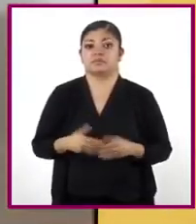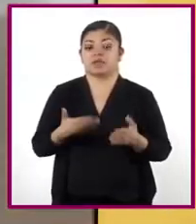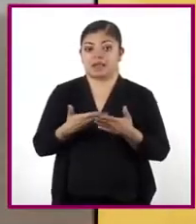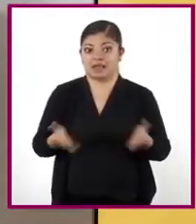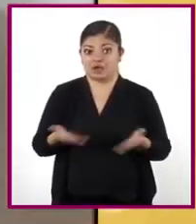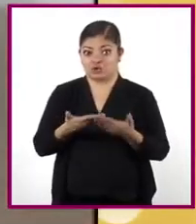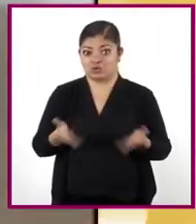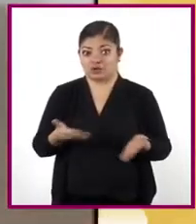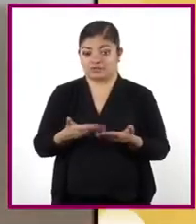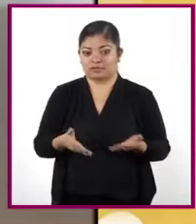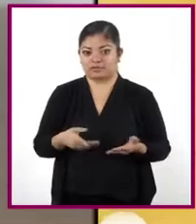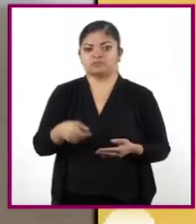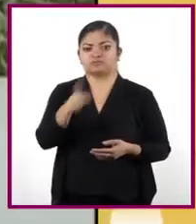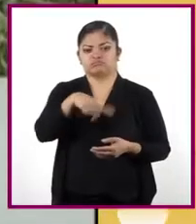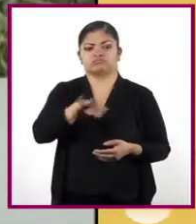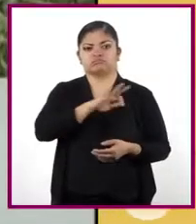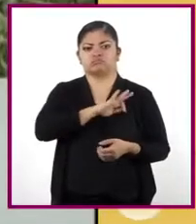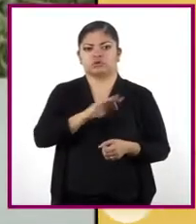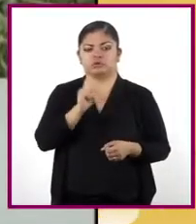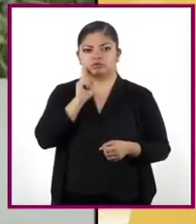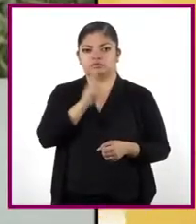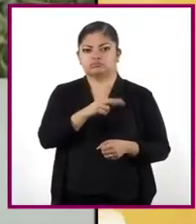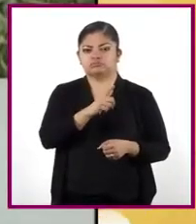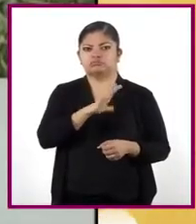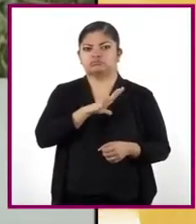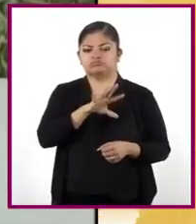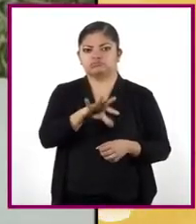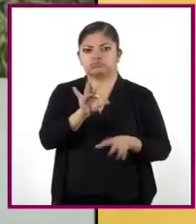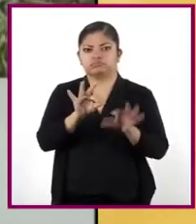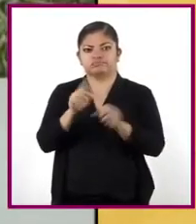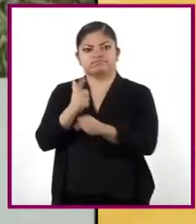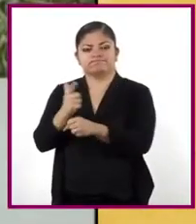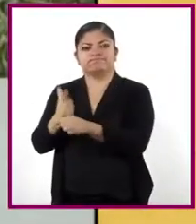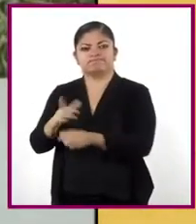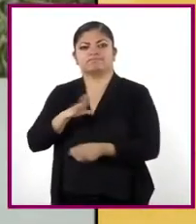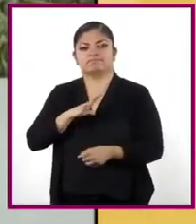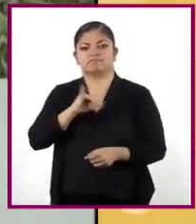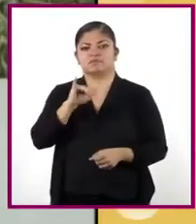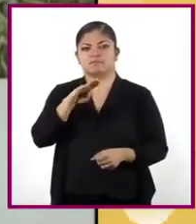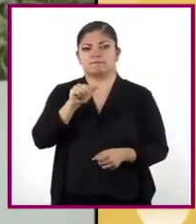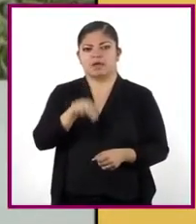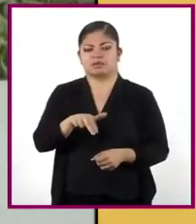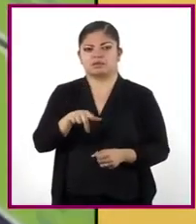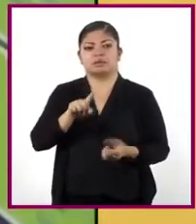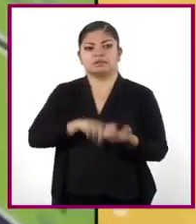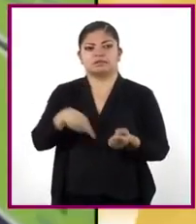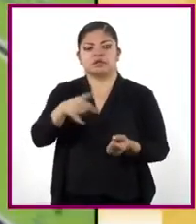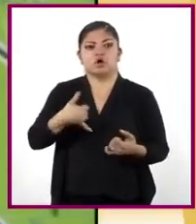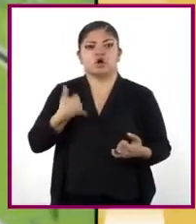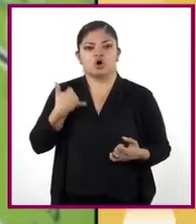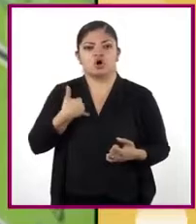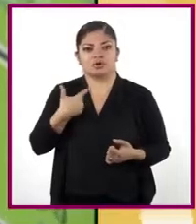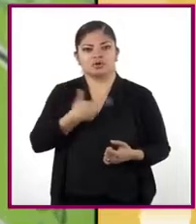Actualmente es común encontrar imanes, que son un gran atractivo no solo para los jóvenes, sino para muchas